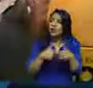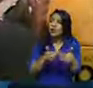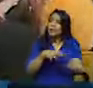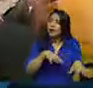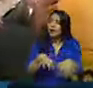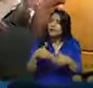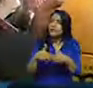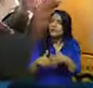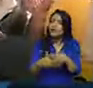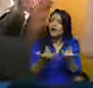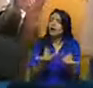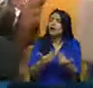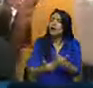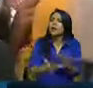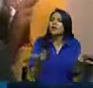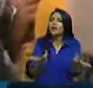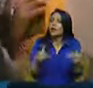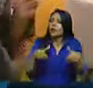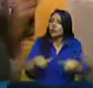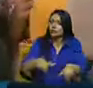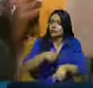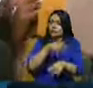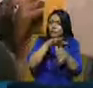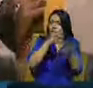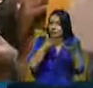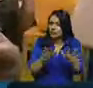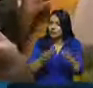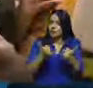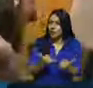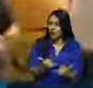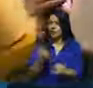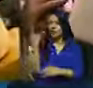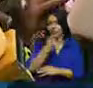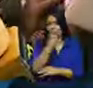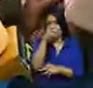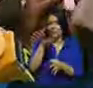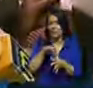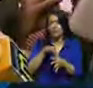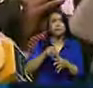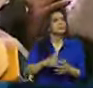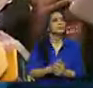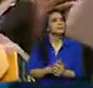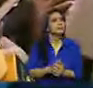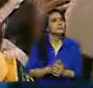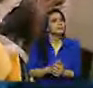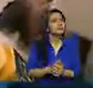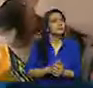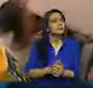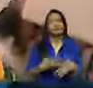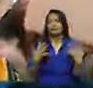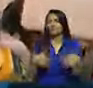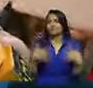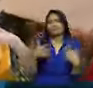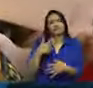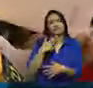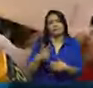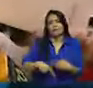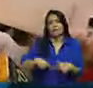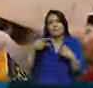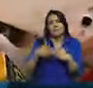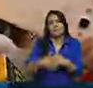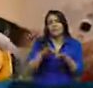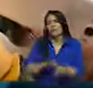esos momentos? ¿Cómo se vive esos momentos de ese día de contienda electoral? Oiga, yo he vivido muchos momentos importantes, así es que